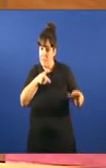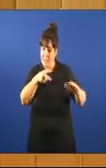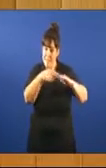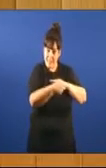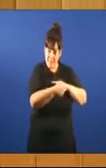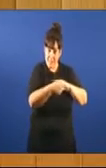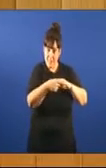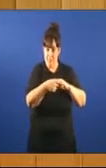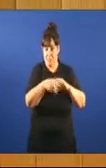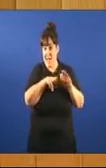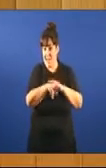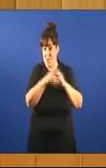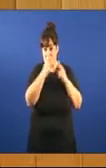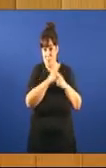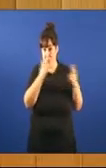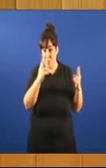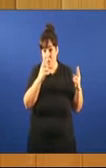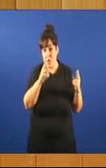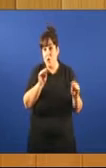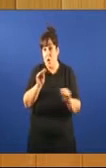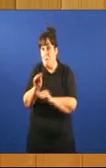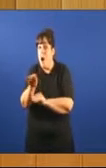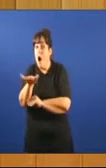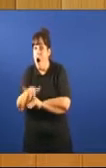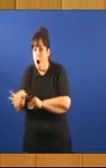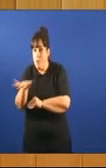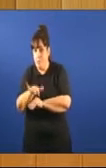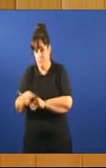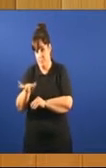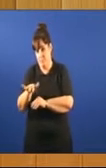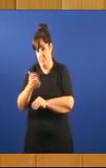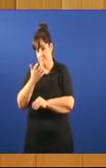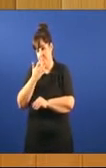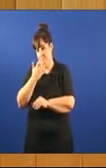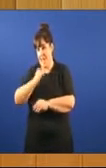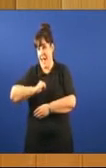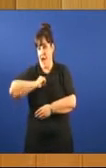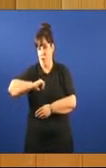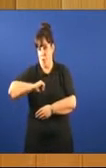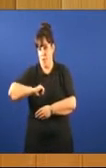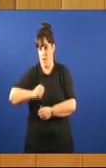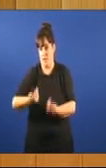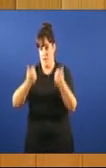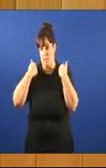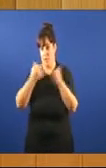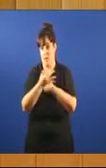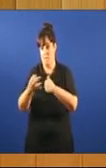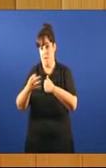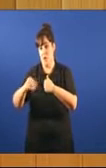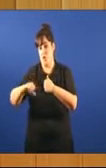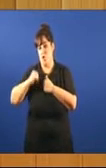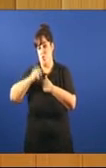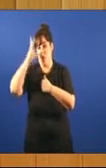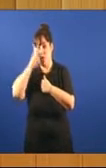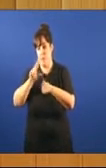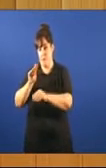públicos para que se forren as concesionarias das autovías e do novo Hospital de Vigo. Quere